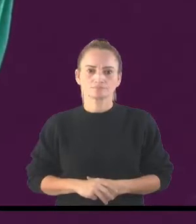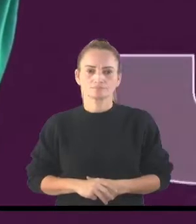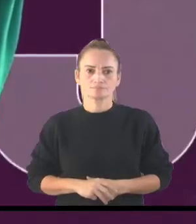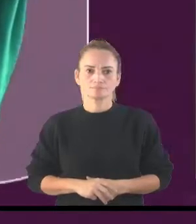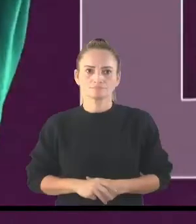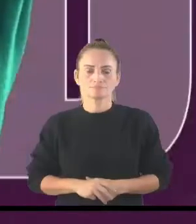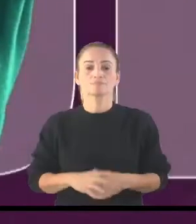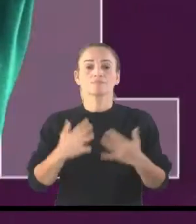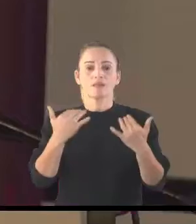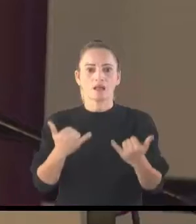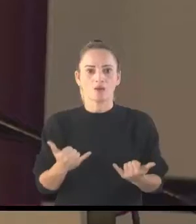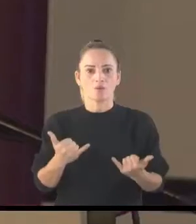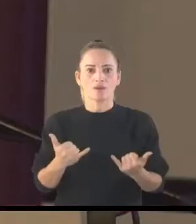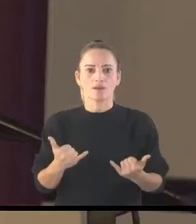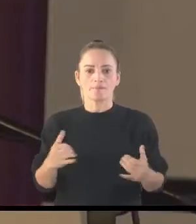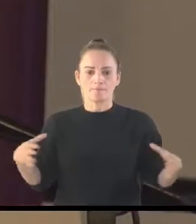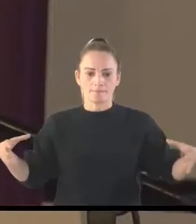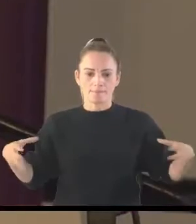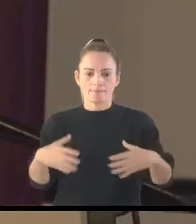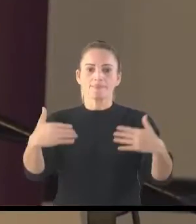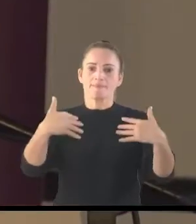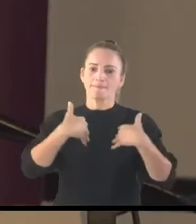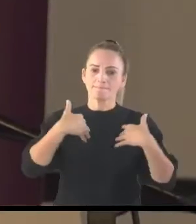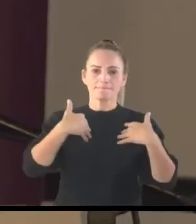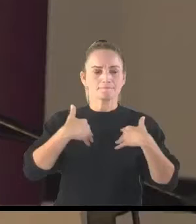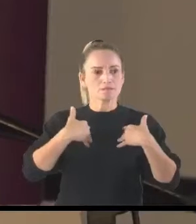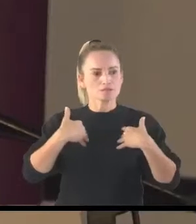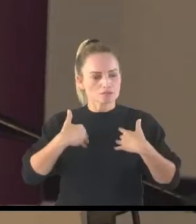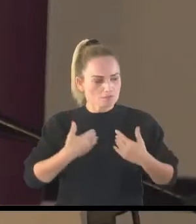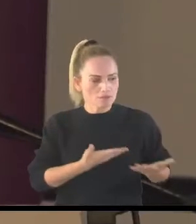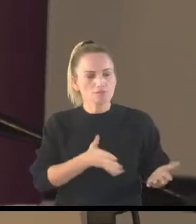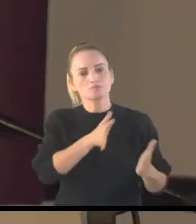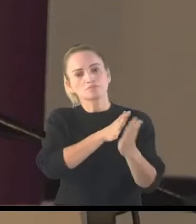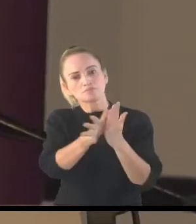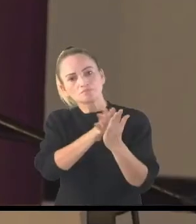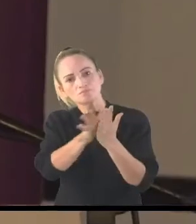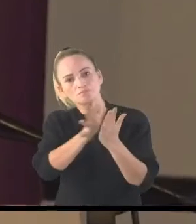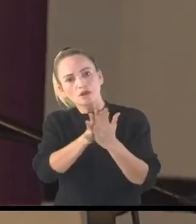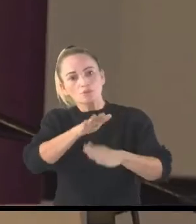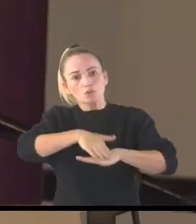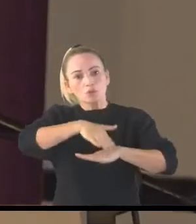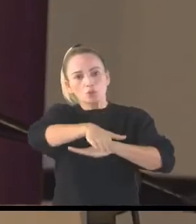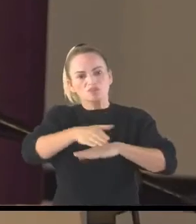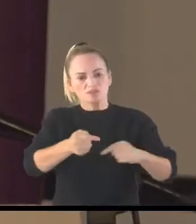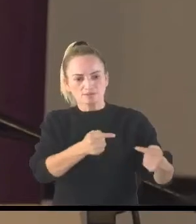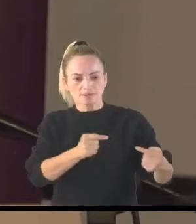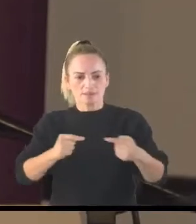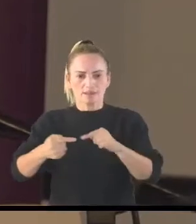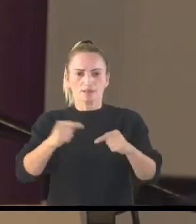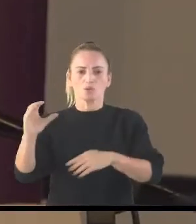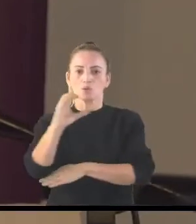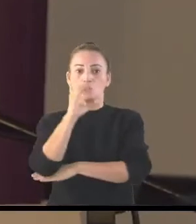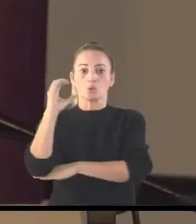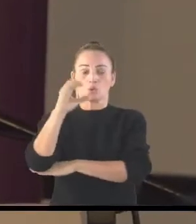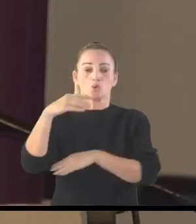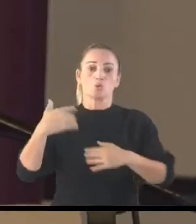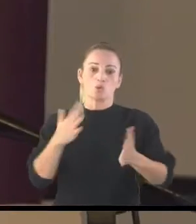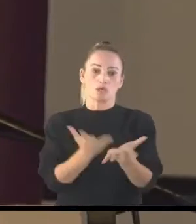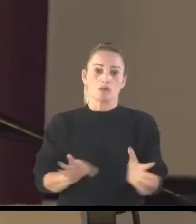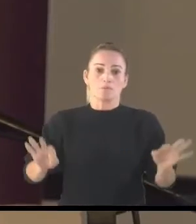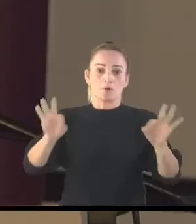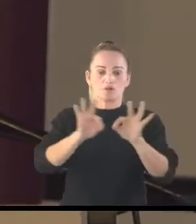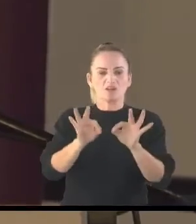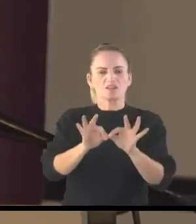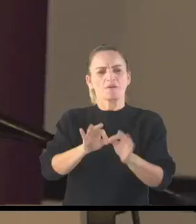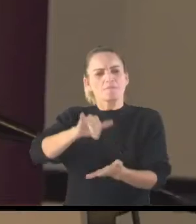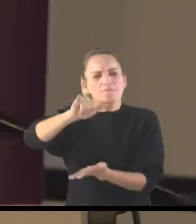Damos paso ahora a las víctimas para escuchar su voz, quienes han hecho eco de las consecuencias del conflicto armado y la importancia de no